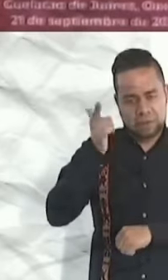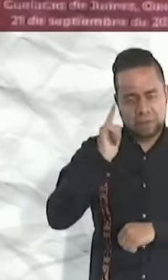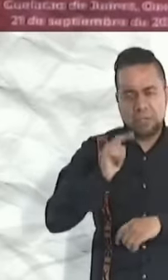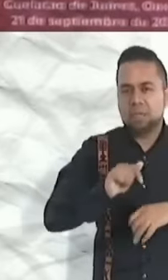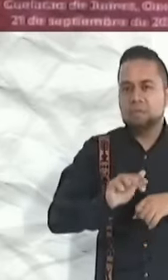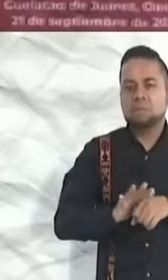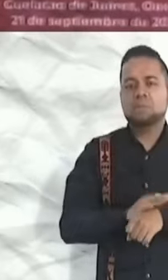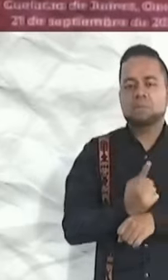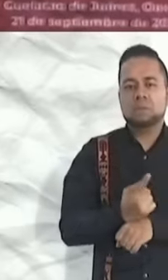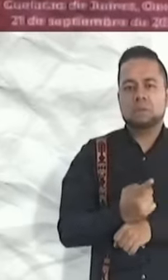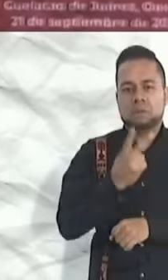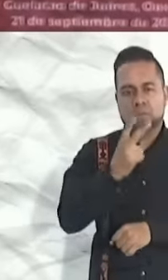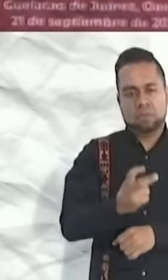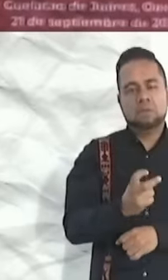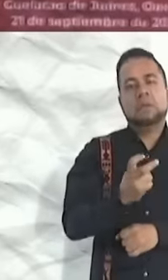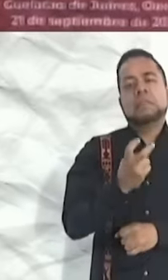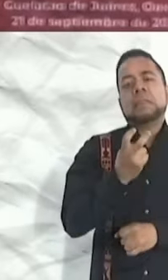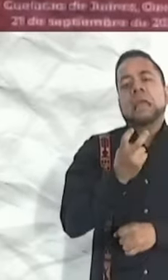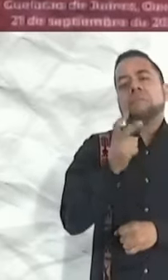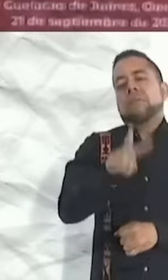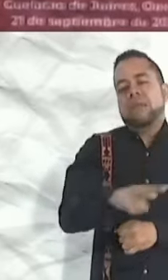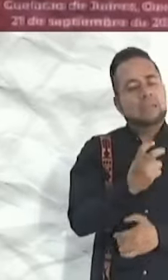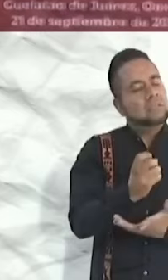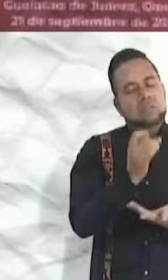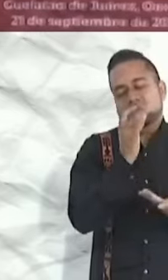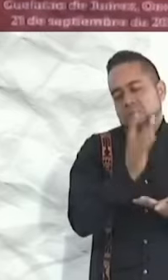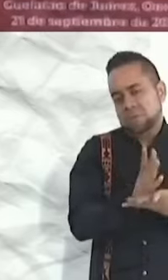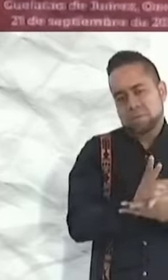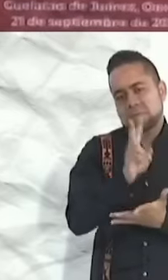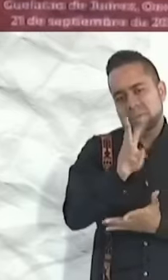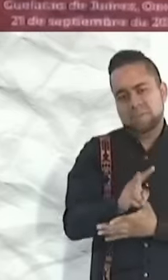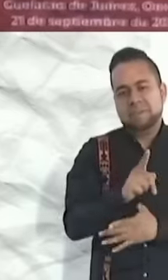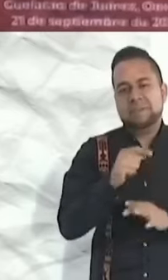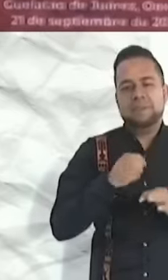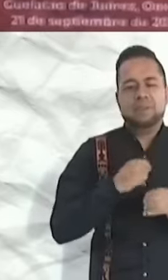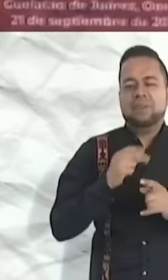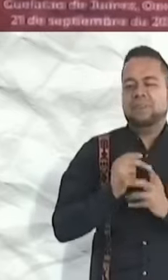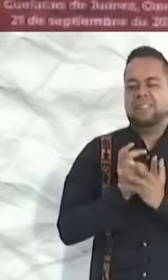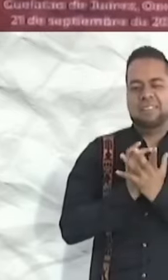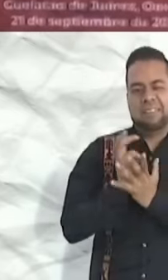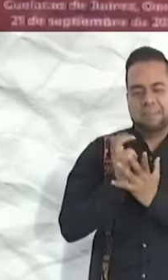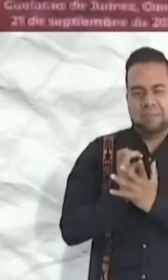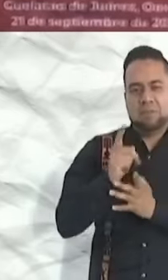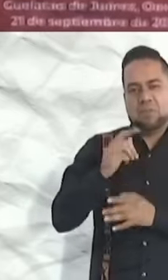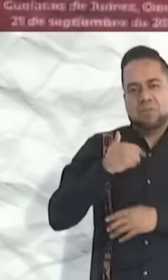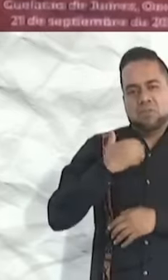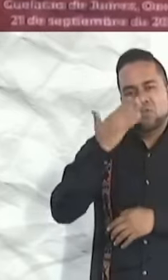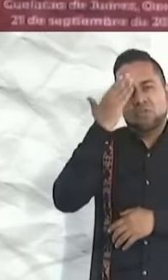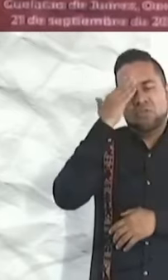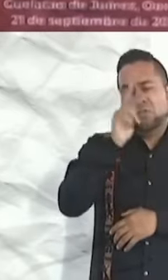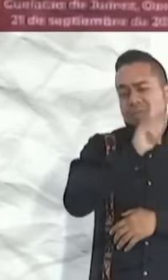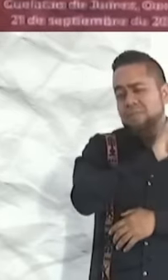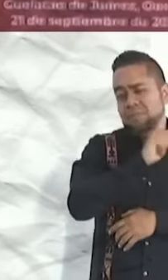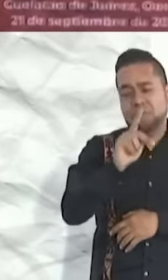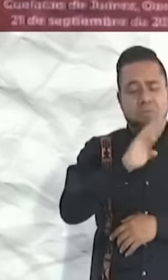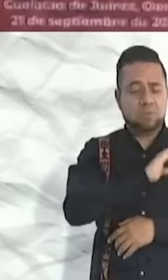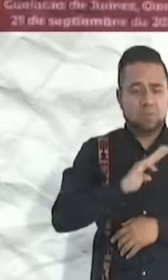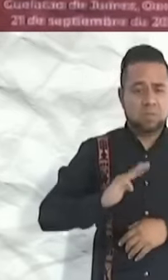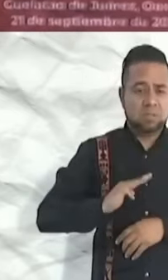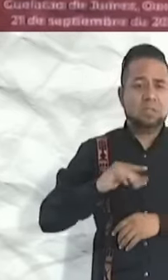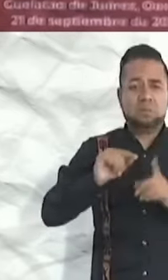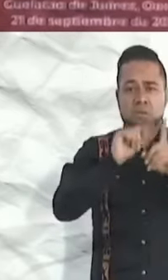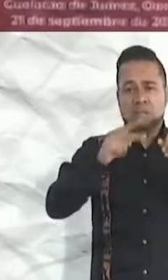es excepcional. Ya saben, no es para presumir, pero conozco todos los municipios